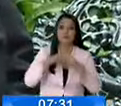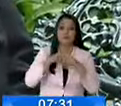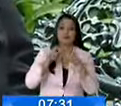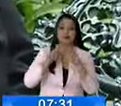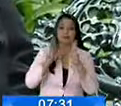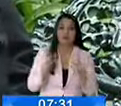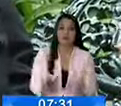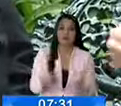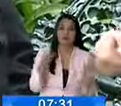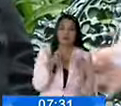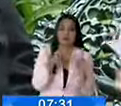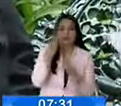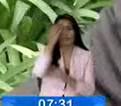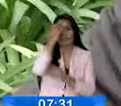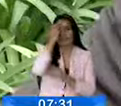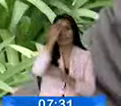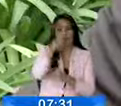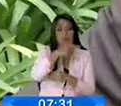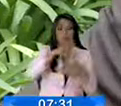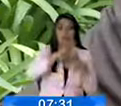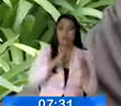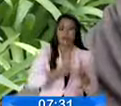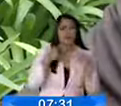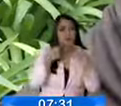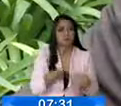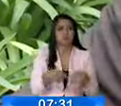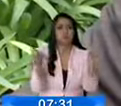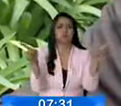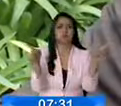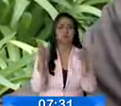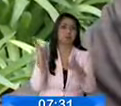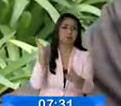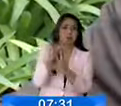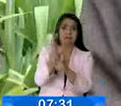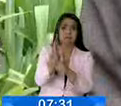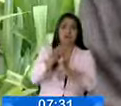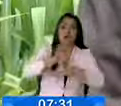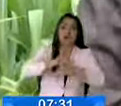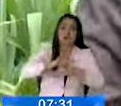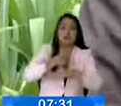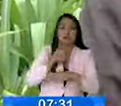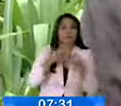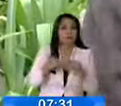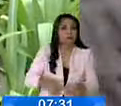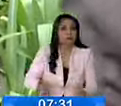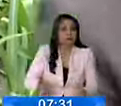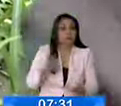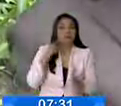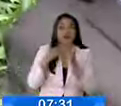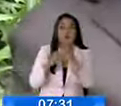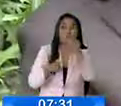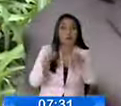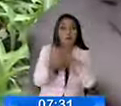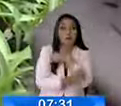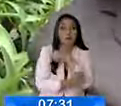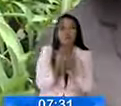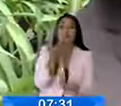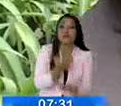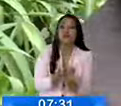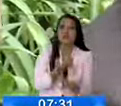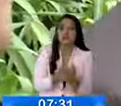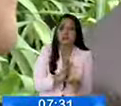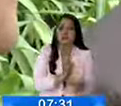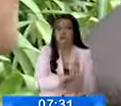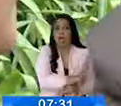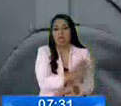que pronunciamientos como este le puedan traer repercusiones negativas a Ecuador, de grandes potencias económicas que desistirían